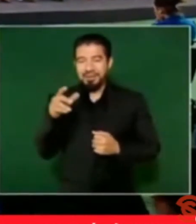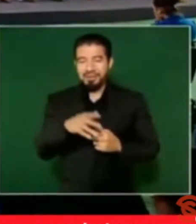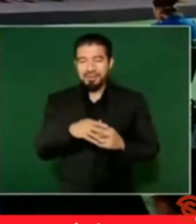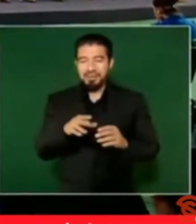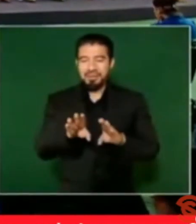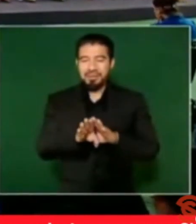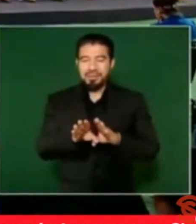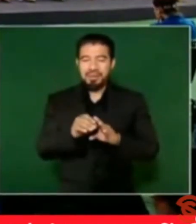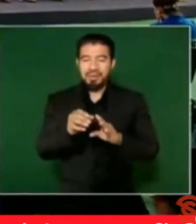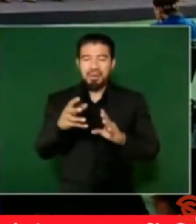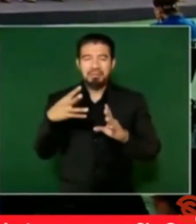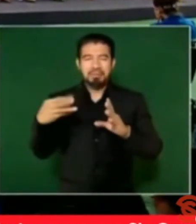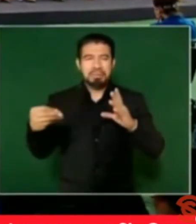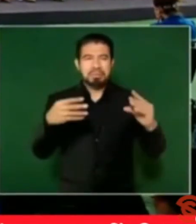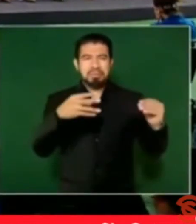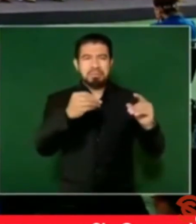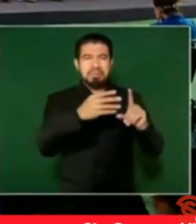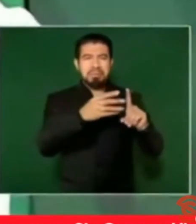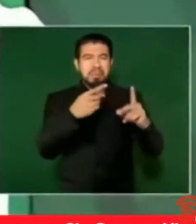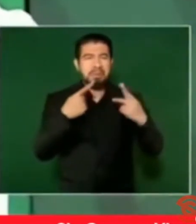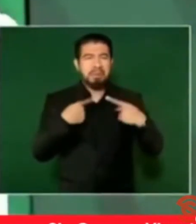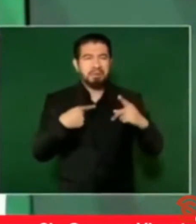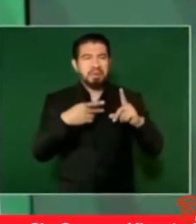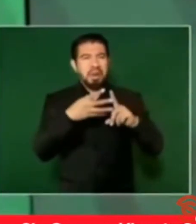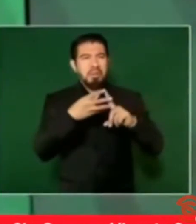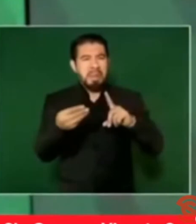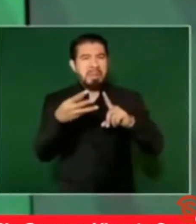¿Cuánto repitieron eso?